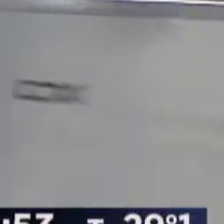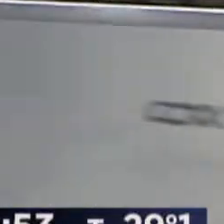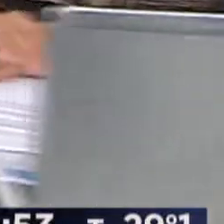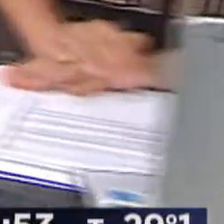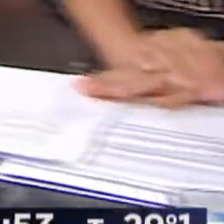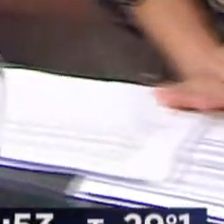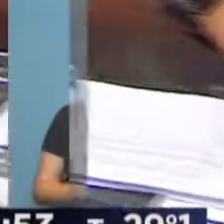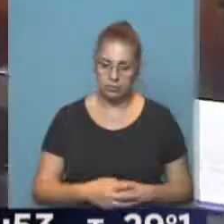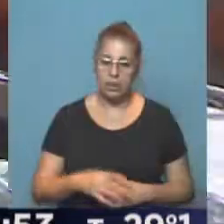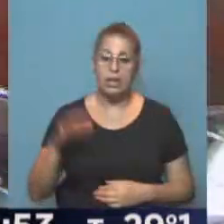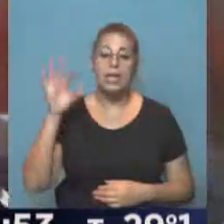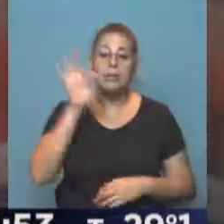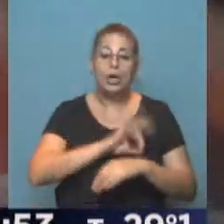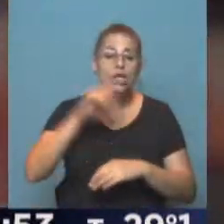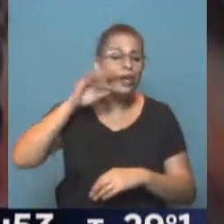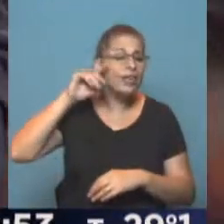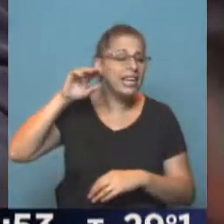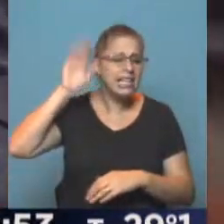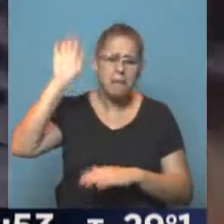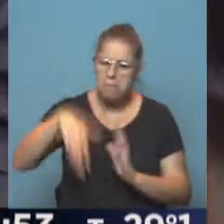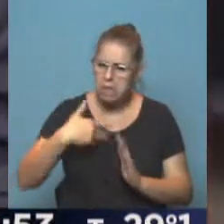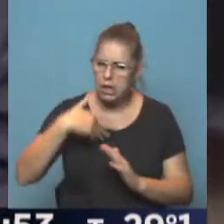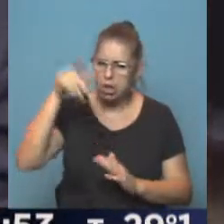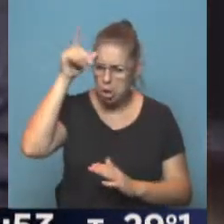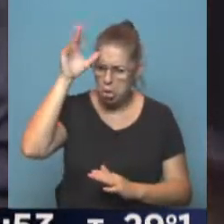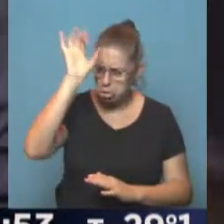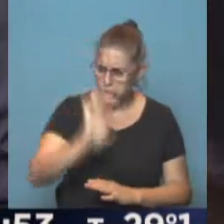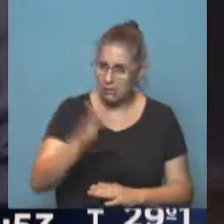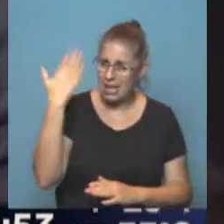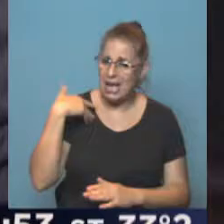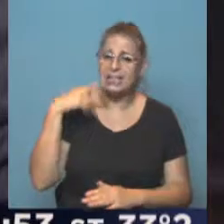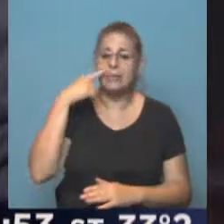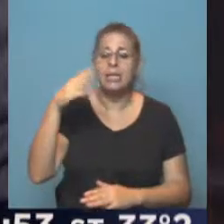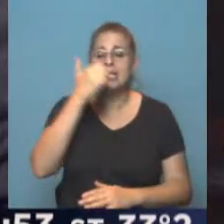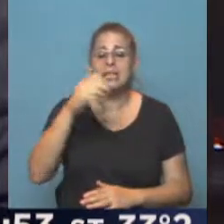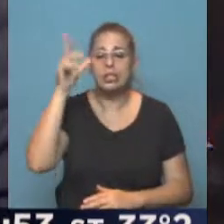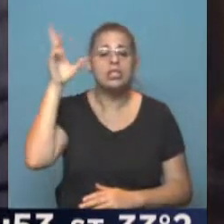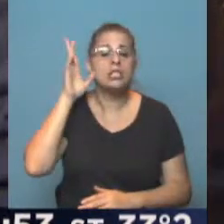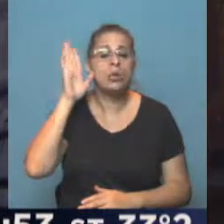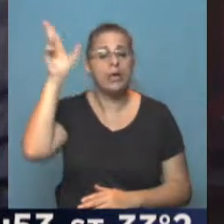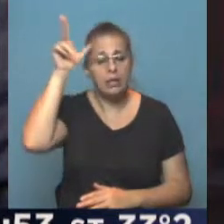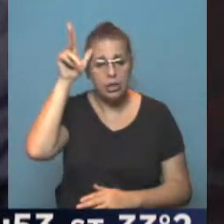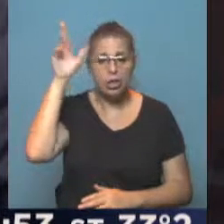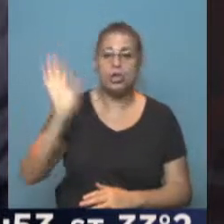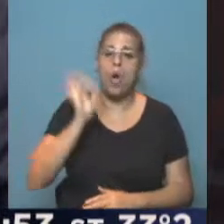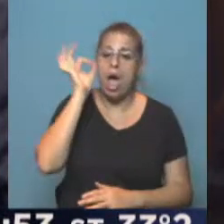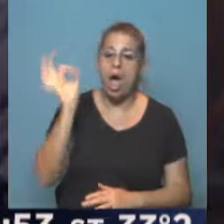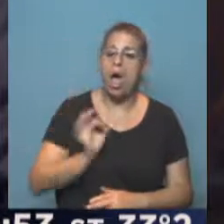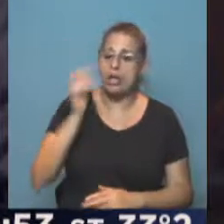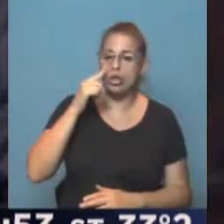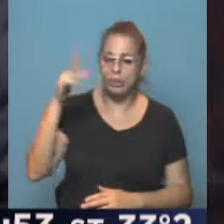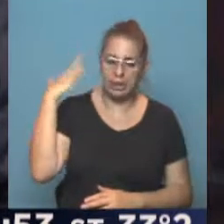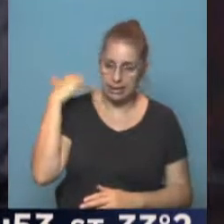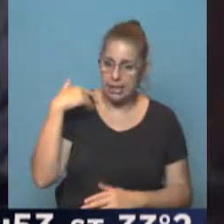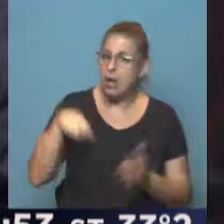hay menos casos de dengue 8 en lo que va de 2017 contra los mil 658 que se registraron en 2016 de todas formas